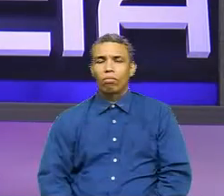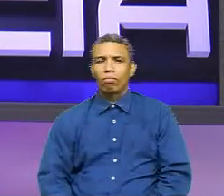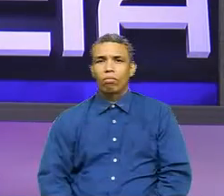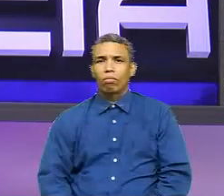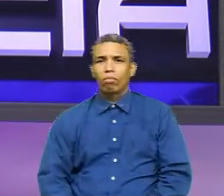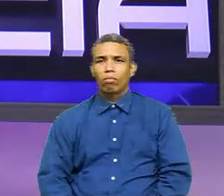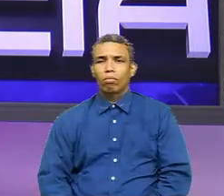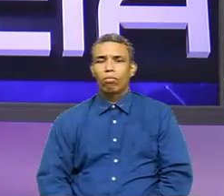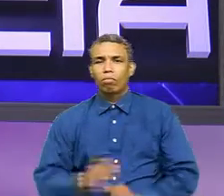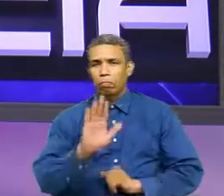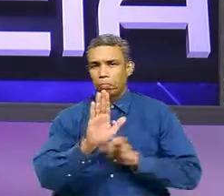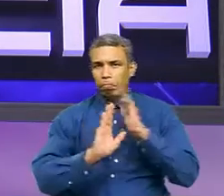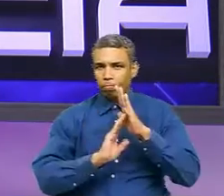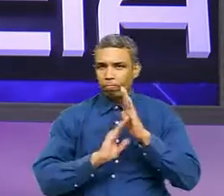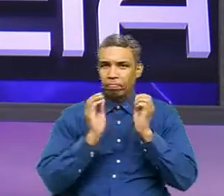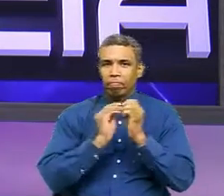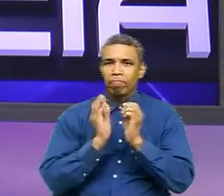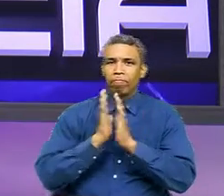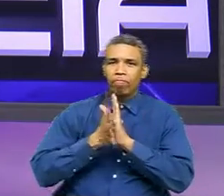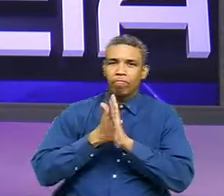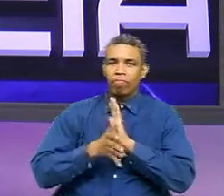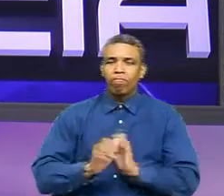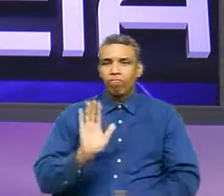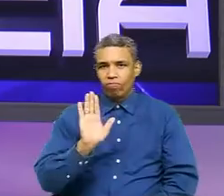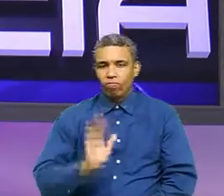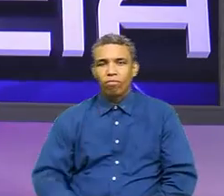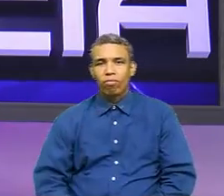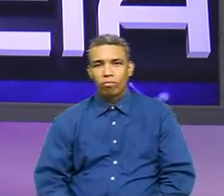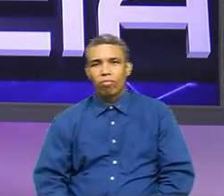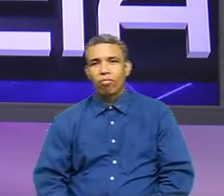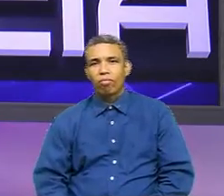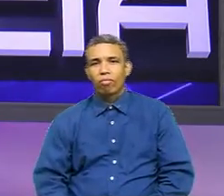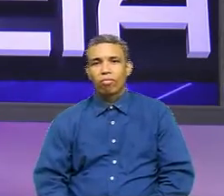Hacemos una pausa y ya regresamos con más información a Enlace Noticias.